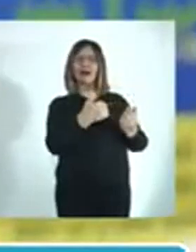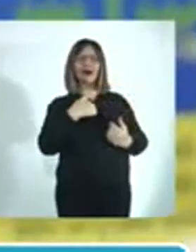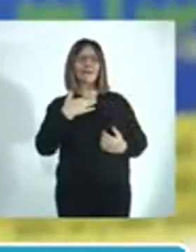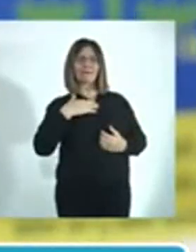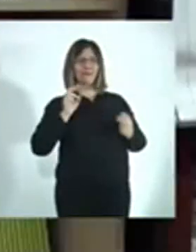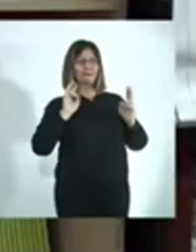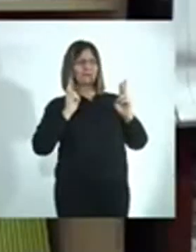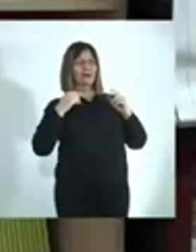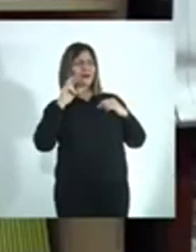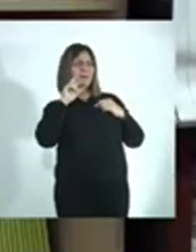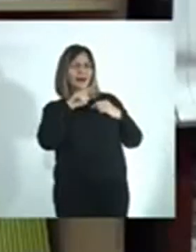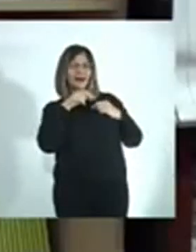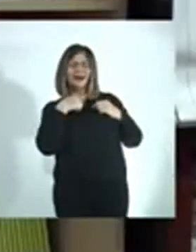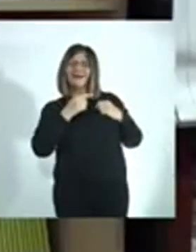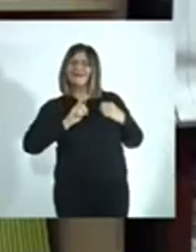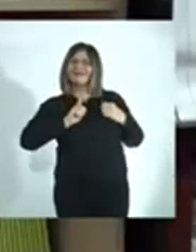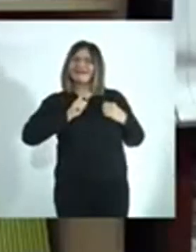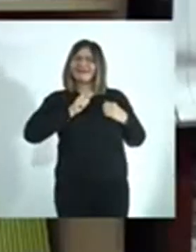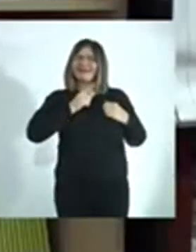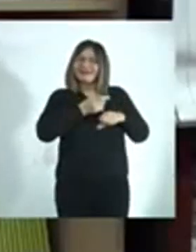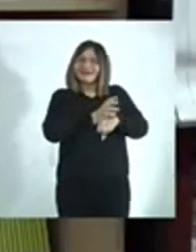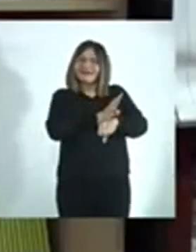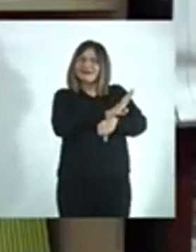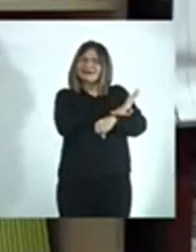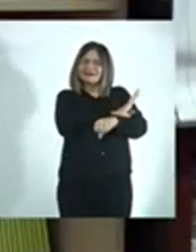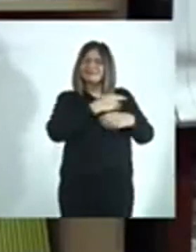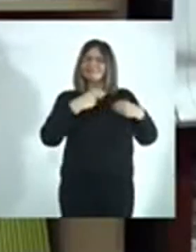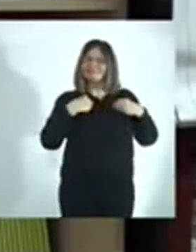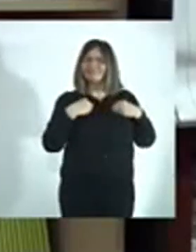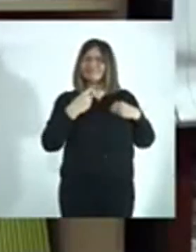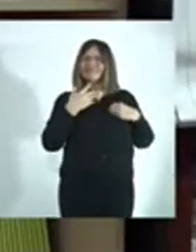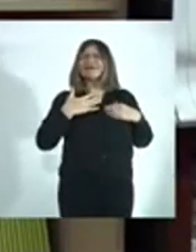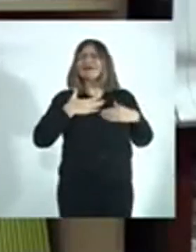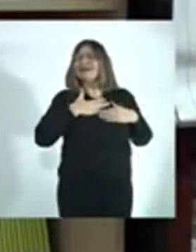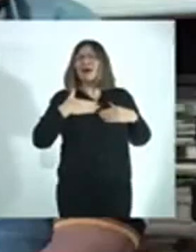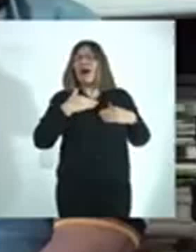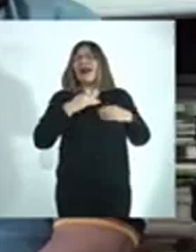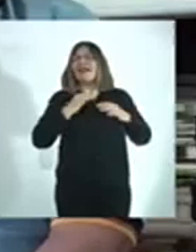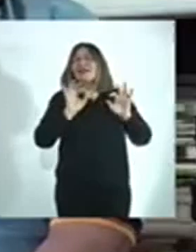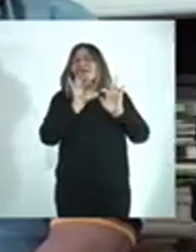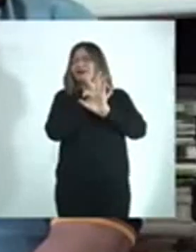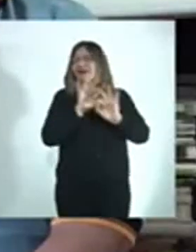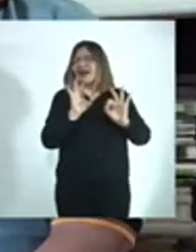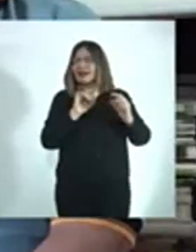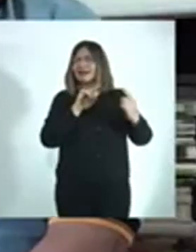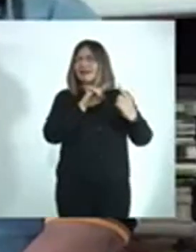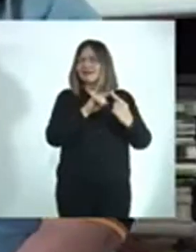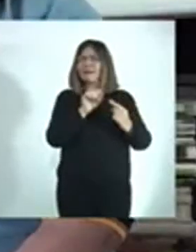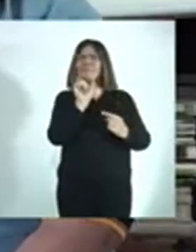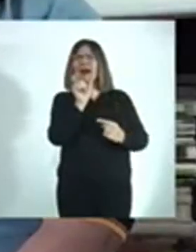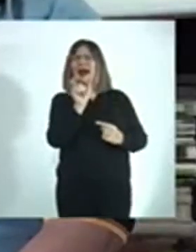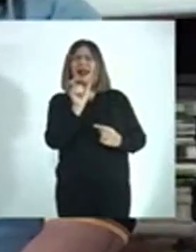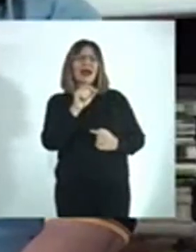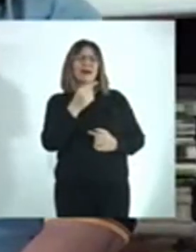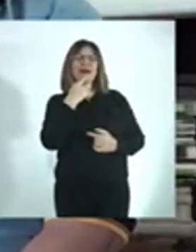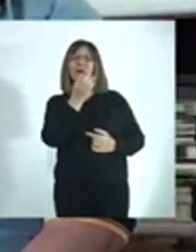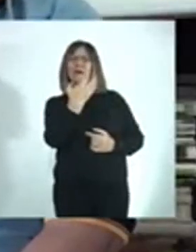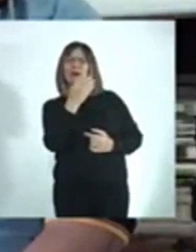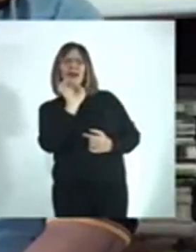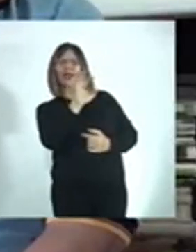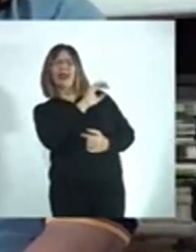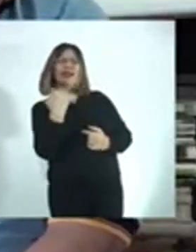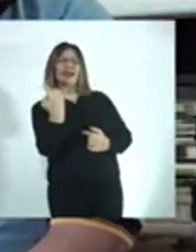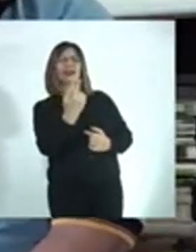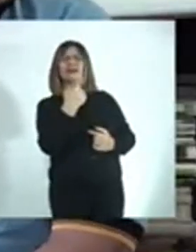realmente, yo puedo decir que llegué a mi objetivo. Y el bullying es una cosa